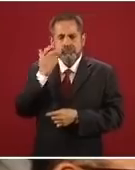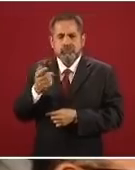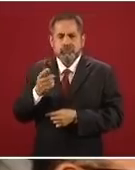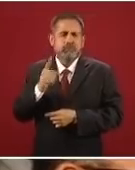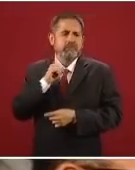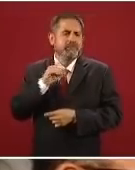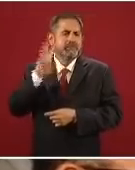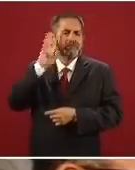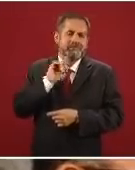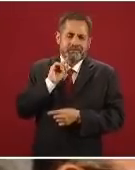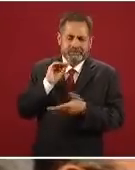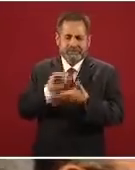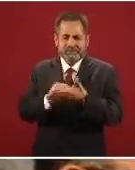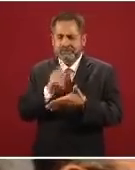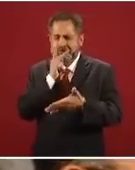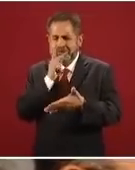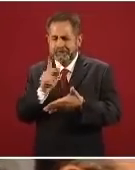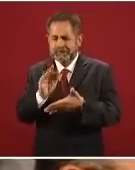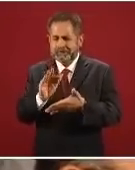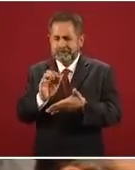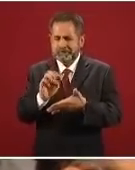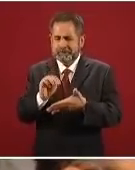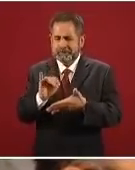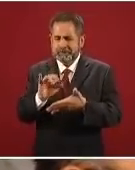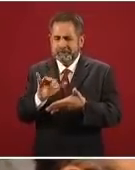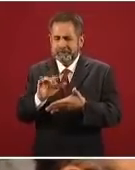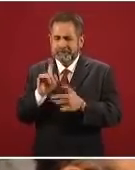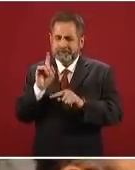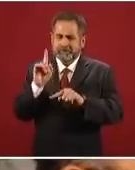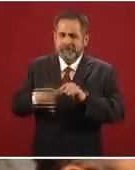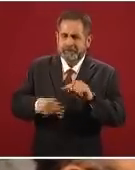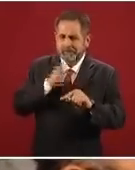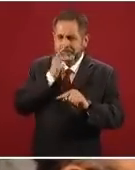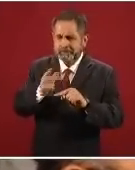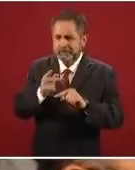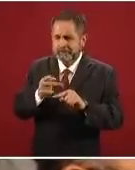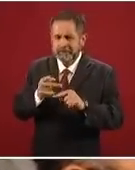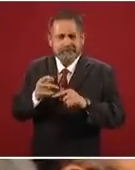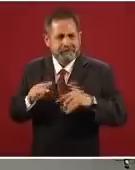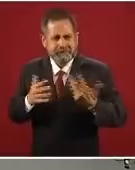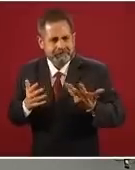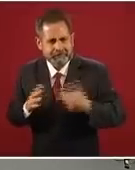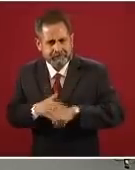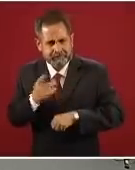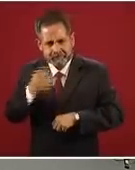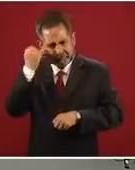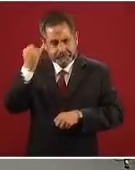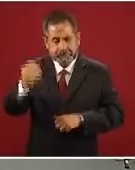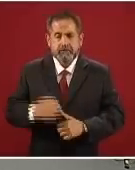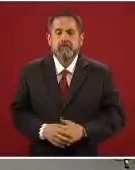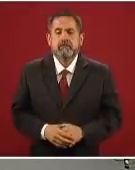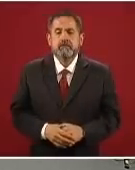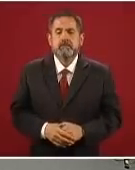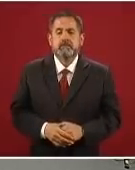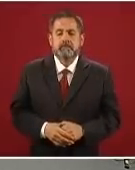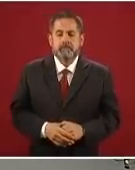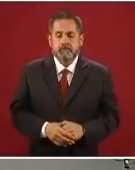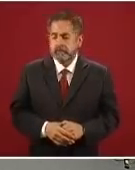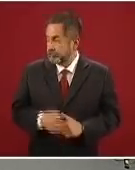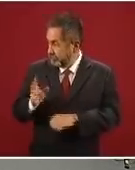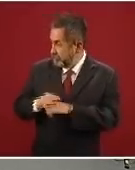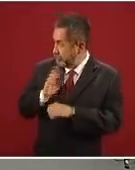feminicidio, la figura del delito de feminicidio. ¿Cuál es su posición al respecto? Gracias, señor fiscal. ¿Puedo responder ahorita? Sí.